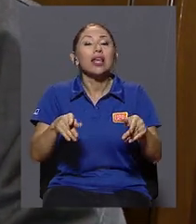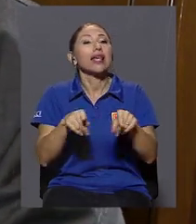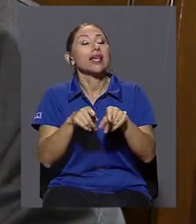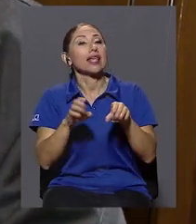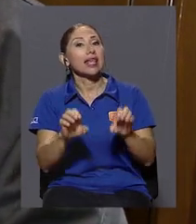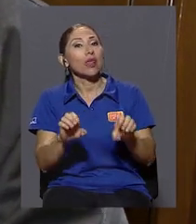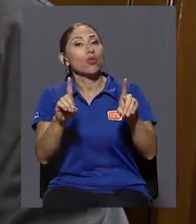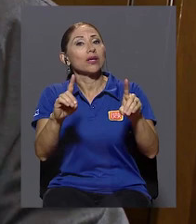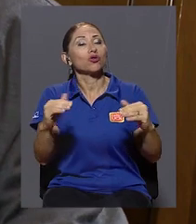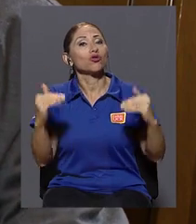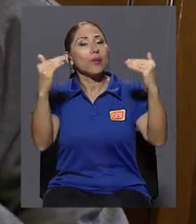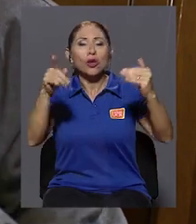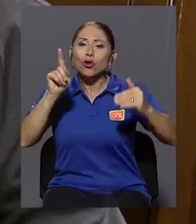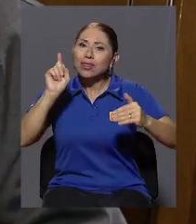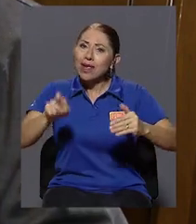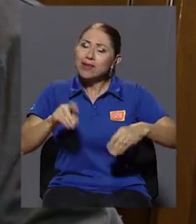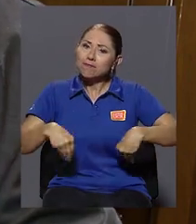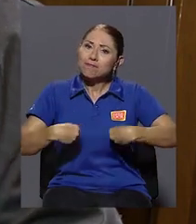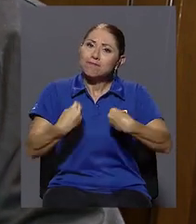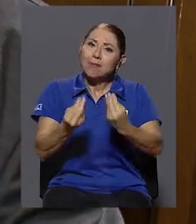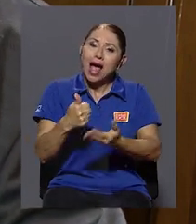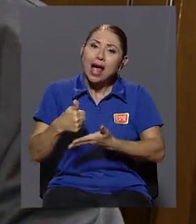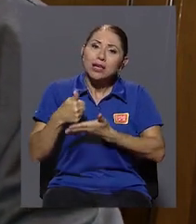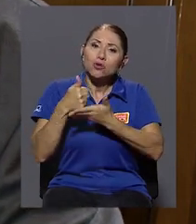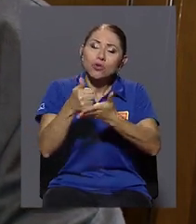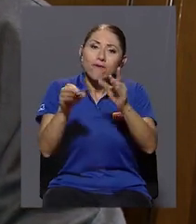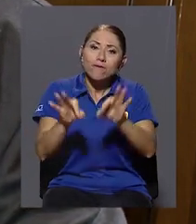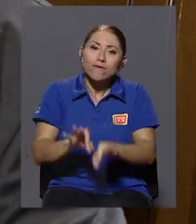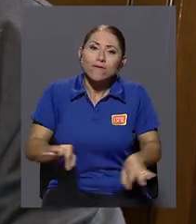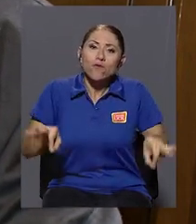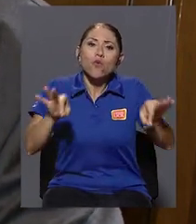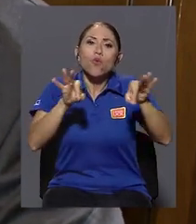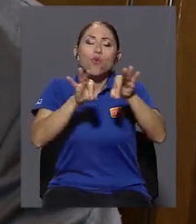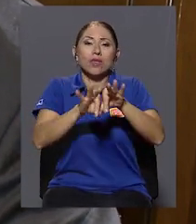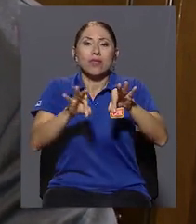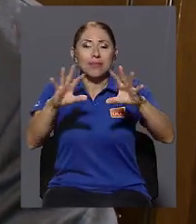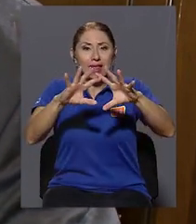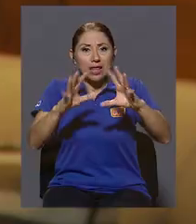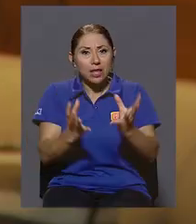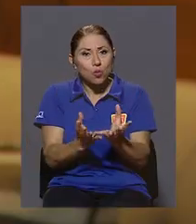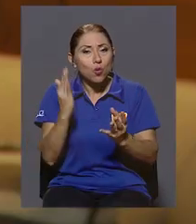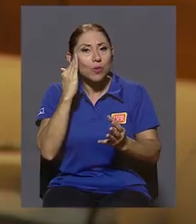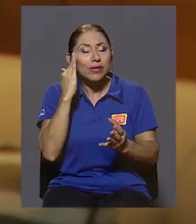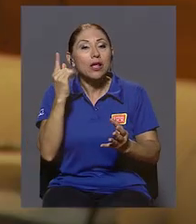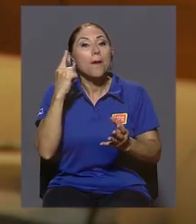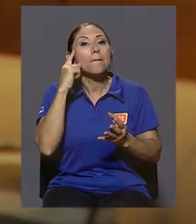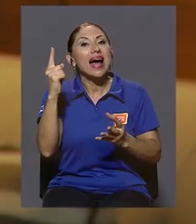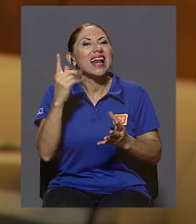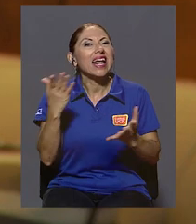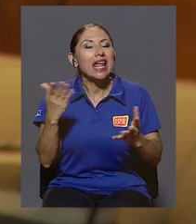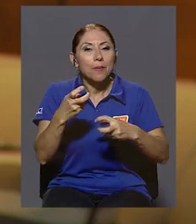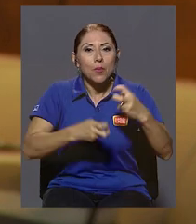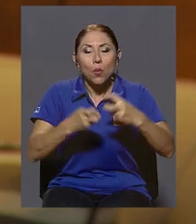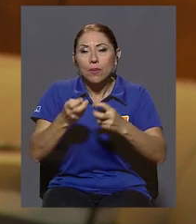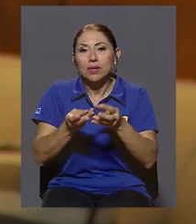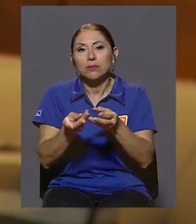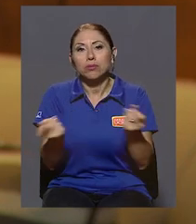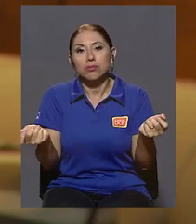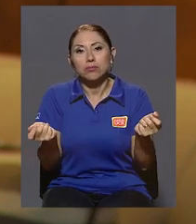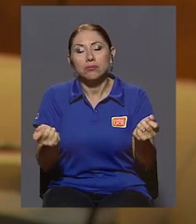educación superior esa ayuda fundamental del mundo del conocimiento para dar solución a tantos problemas que